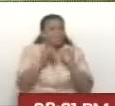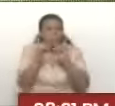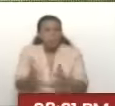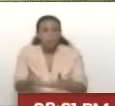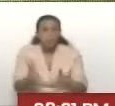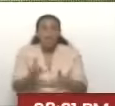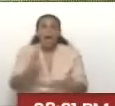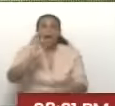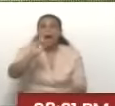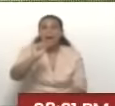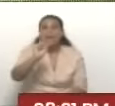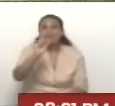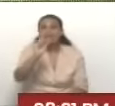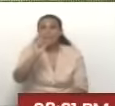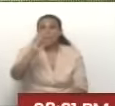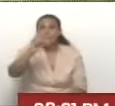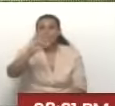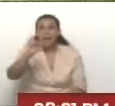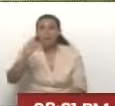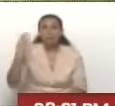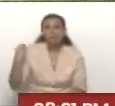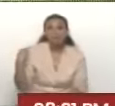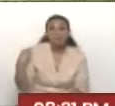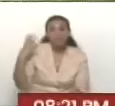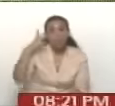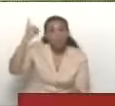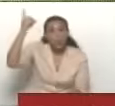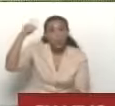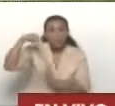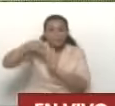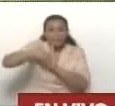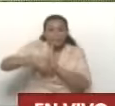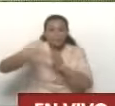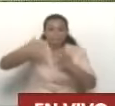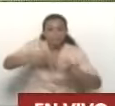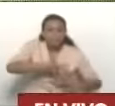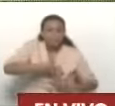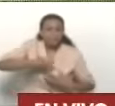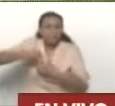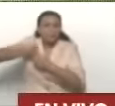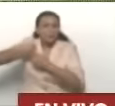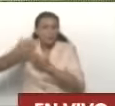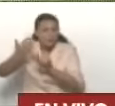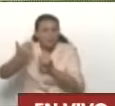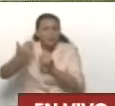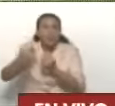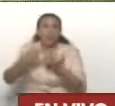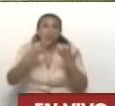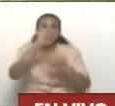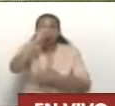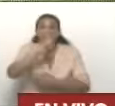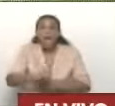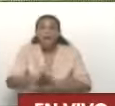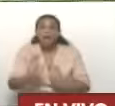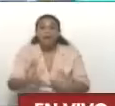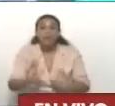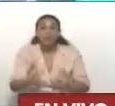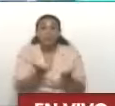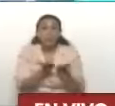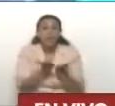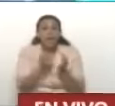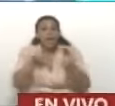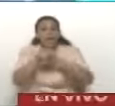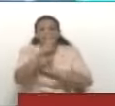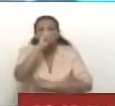al seminario porque el llamado de Dios es más profundo, más fuerte. Y bueno, estuve 9 años estudiando en nuestro seminario. ¿A qué edad entraste